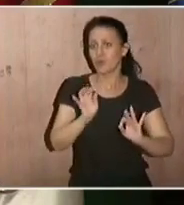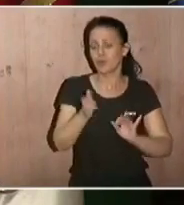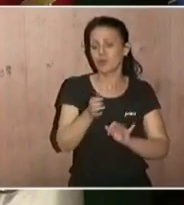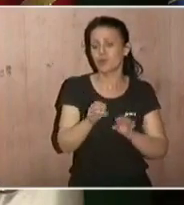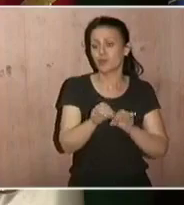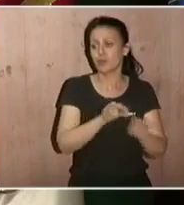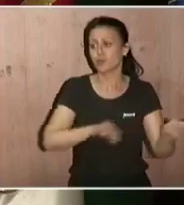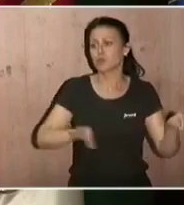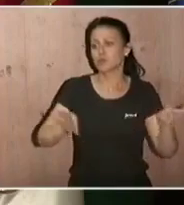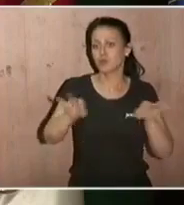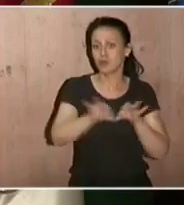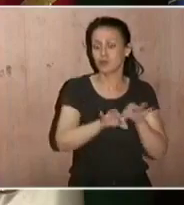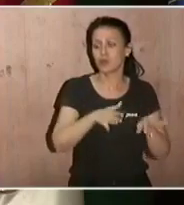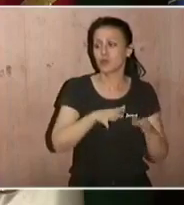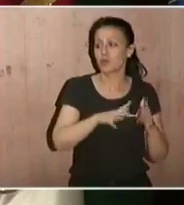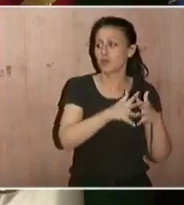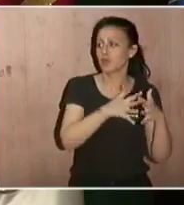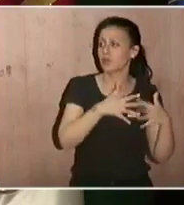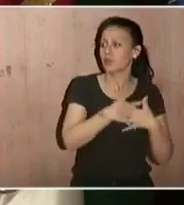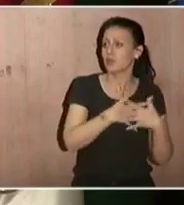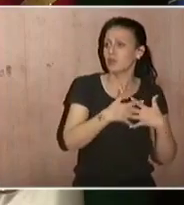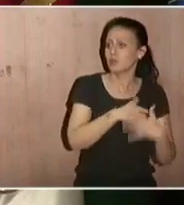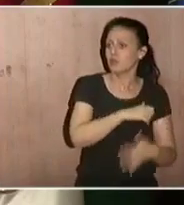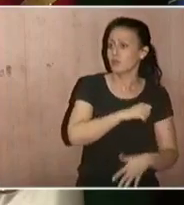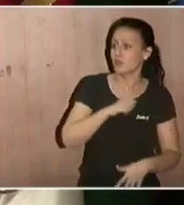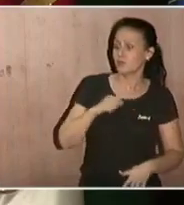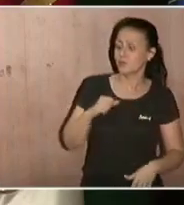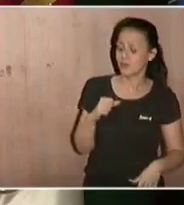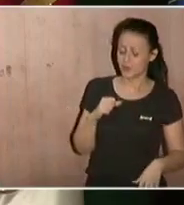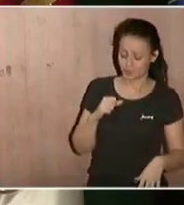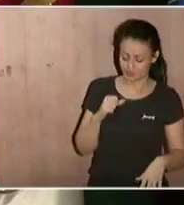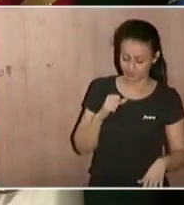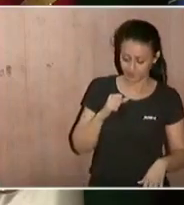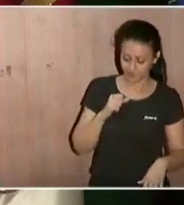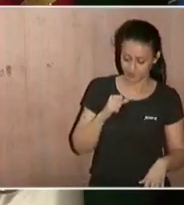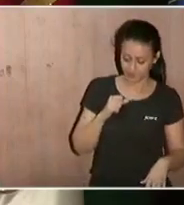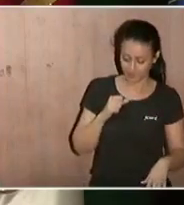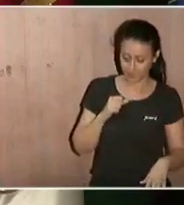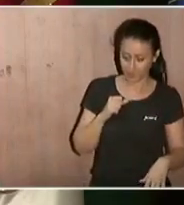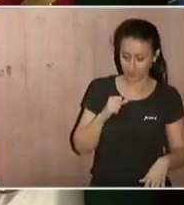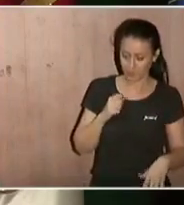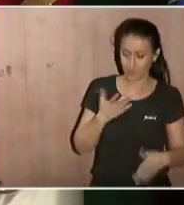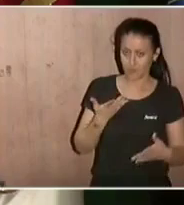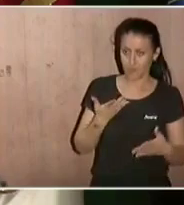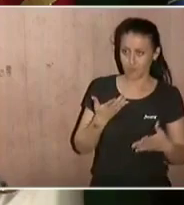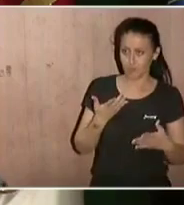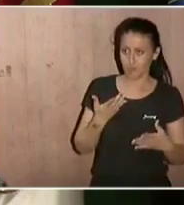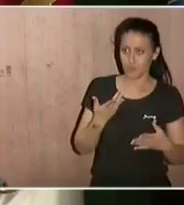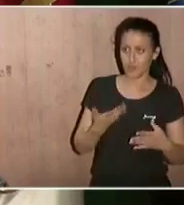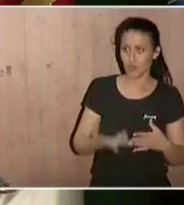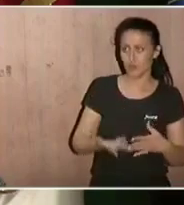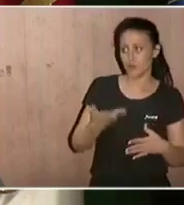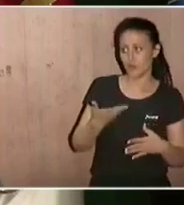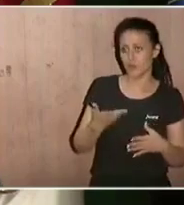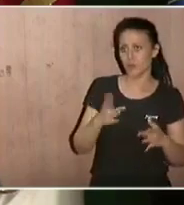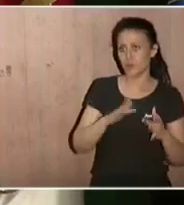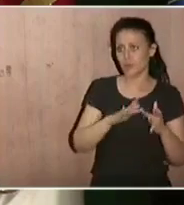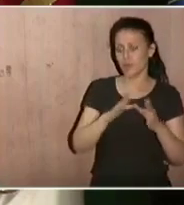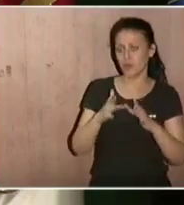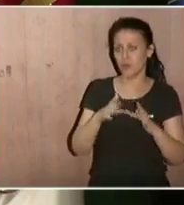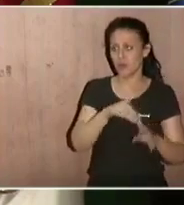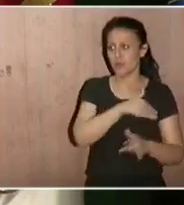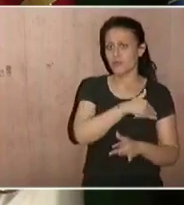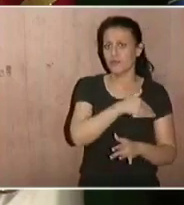las relaciones personales que no son buenas entronizadas como elemento determinante de las relaciones académicas,